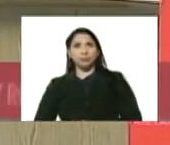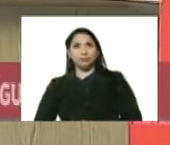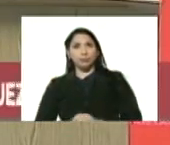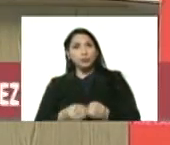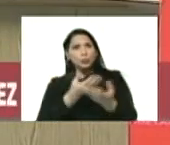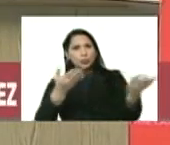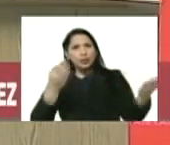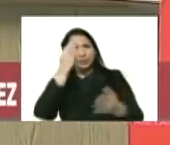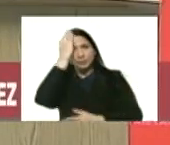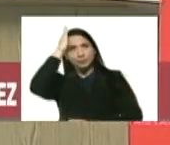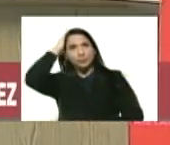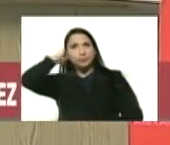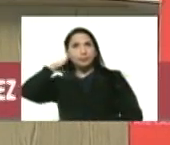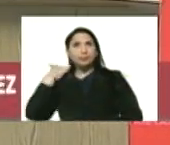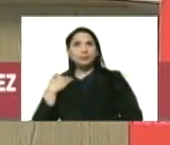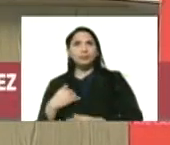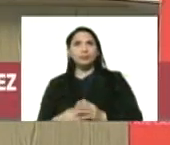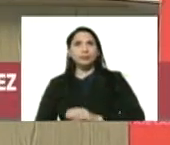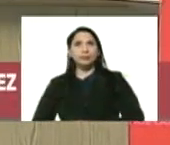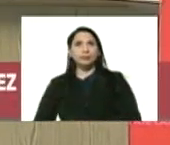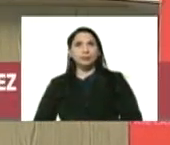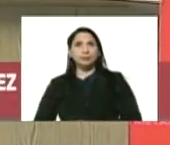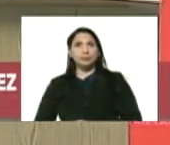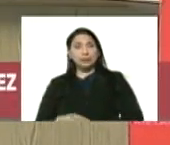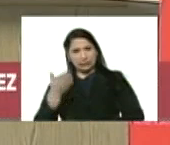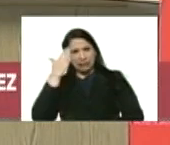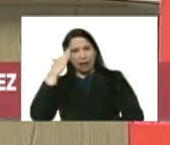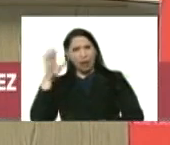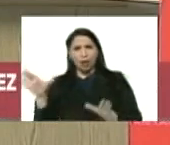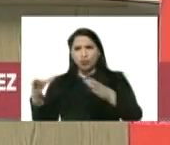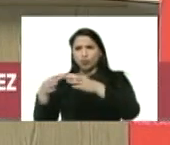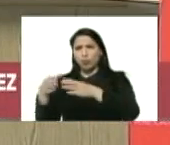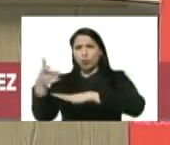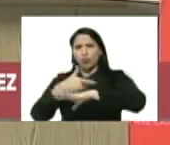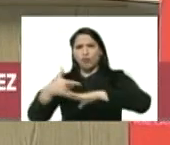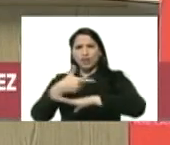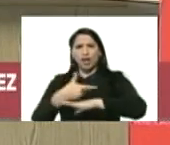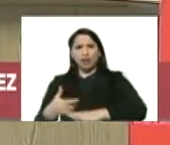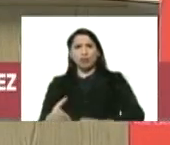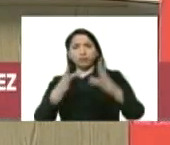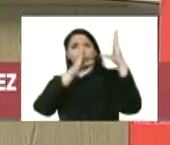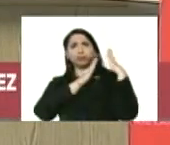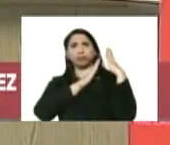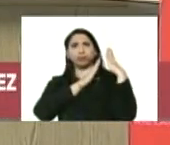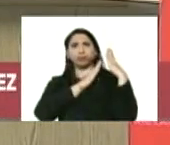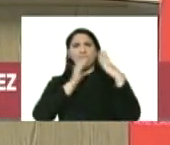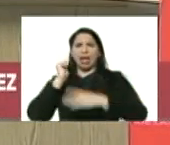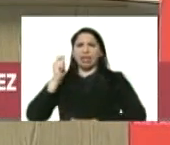Ustedes saben que hay un grupo de gobiernos que se han dado la tarea de, bueno, hacerle un bullying a